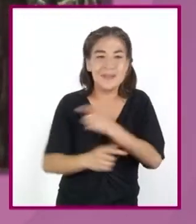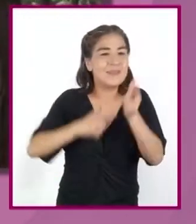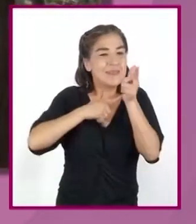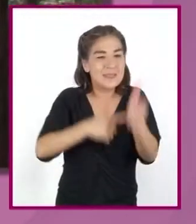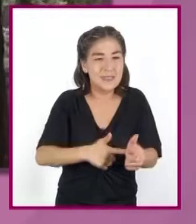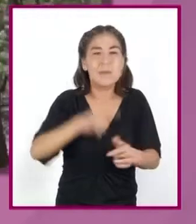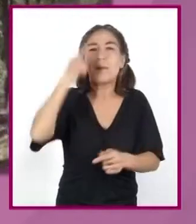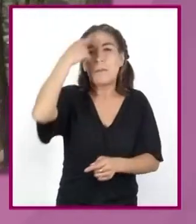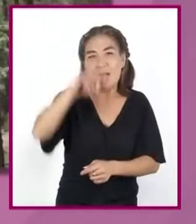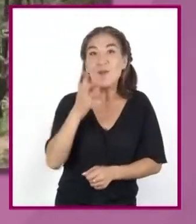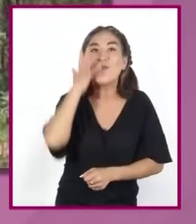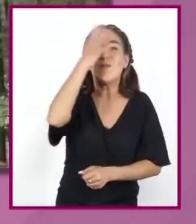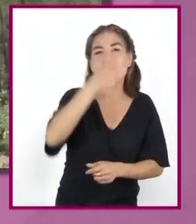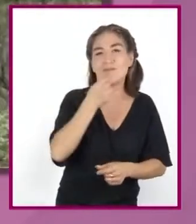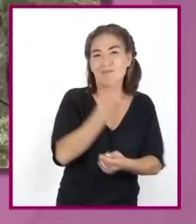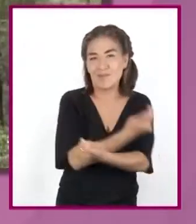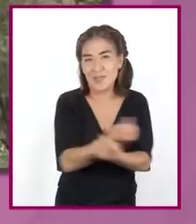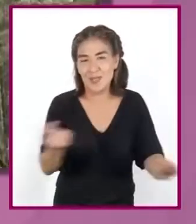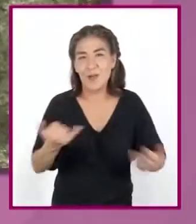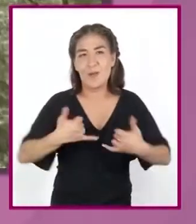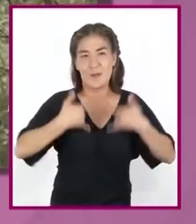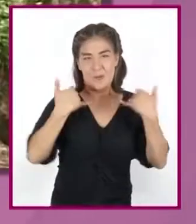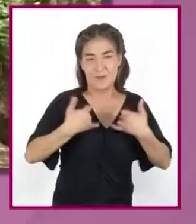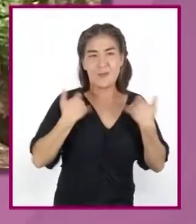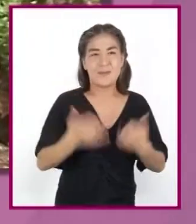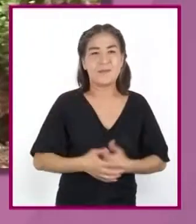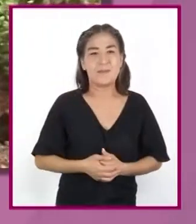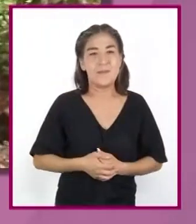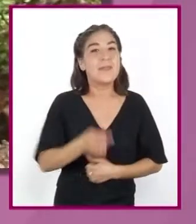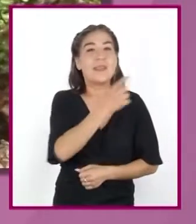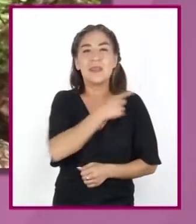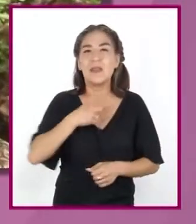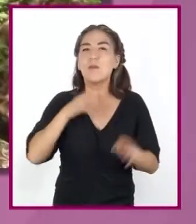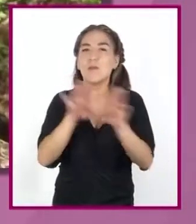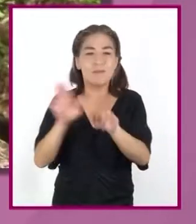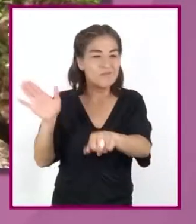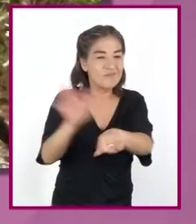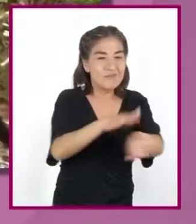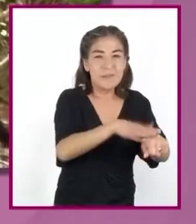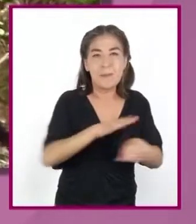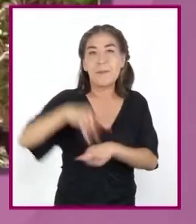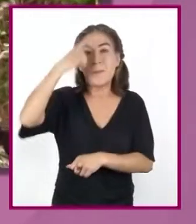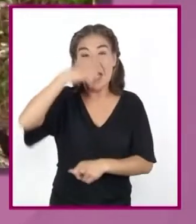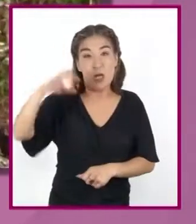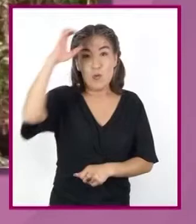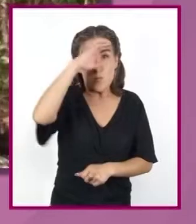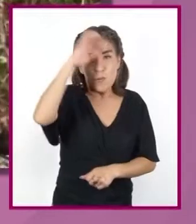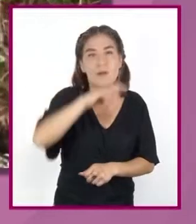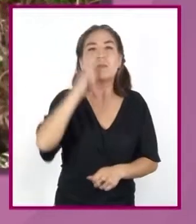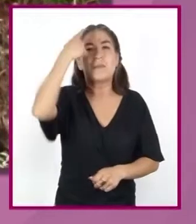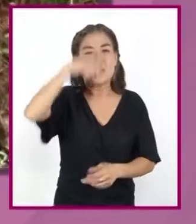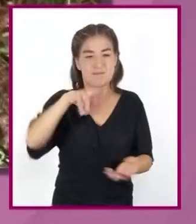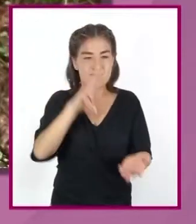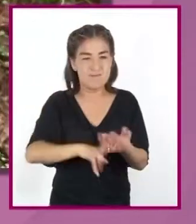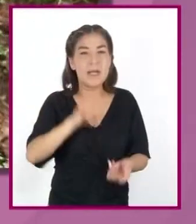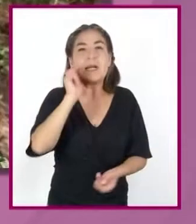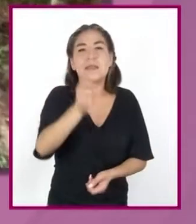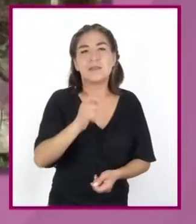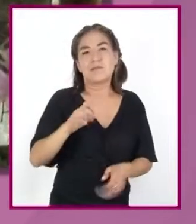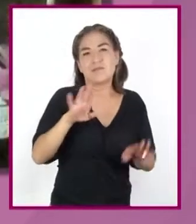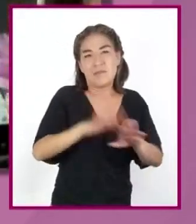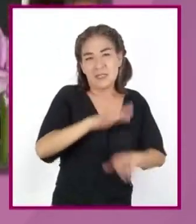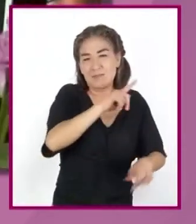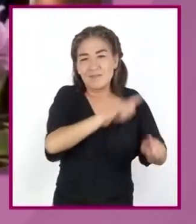a otras generaciones. Es imprescindible promover una cultura que nos enseñe a conocer y valorar la riqueza natural